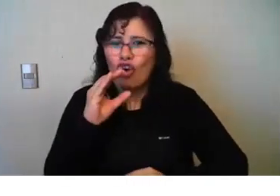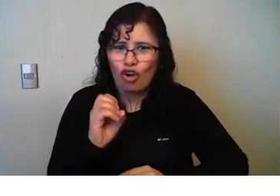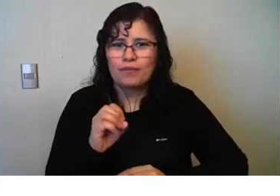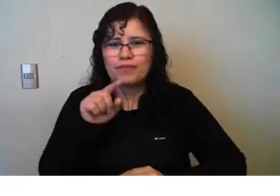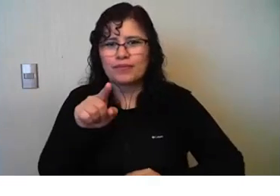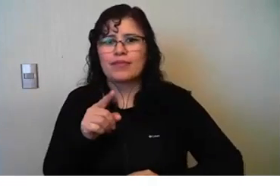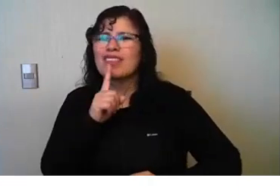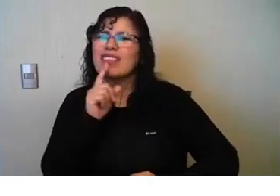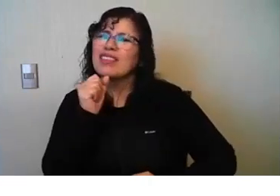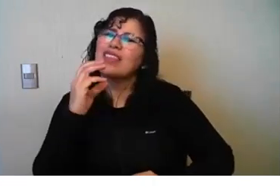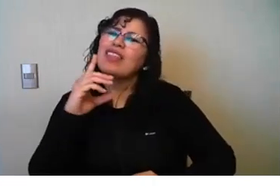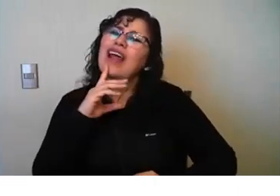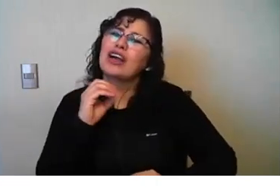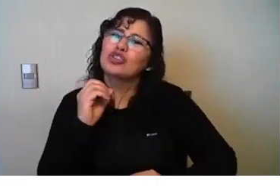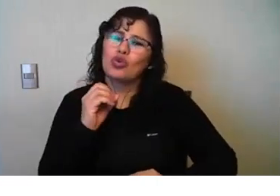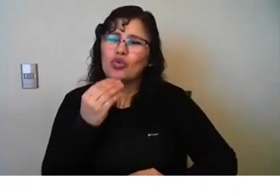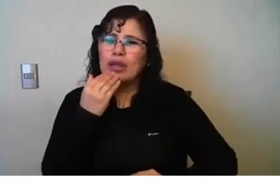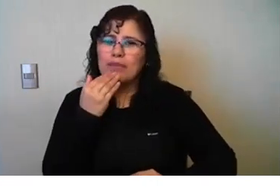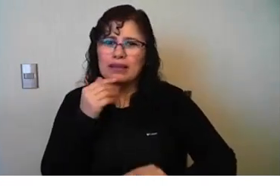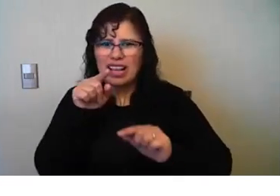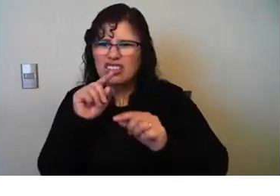parte de la vía visual.